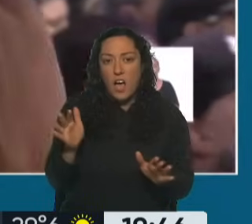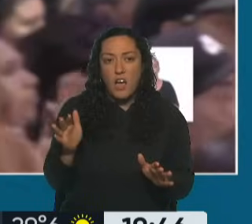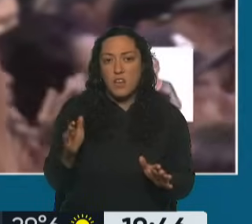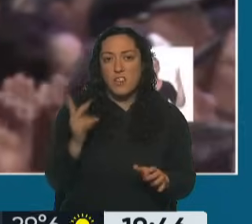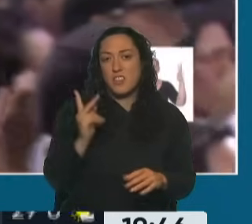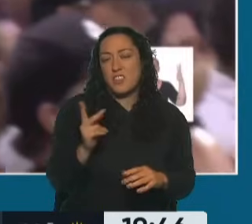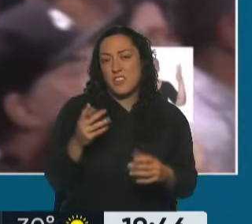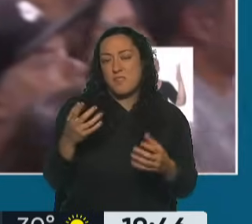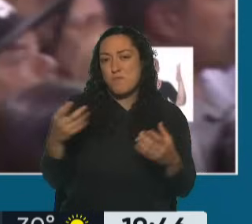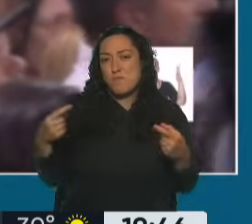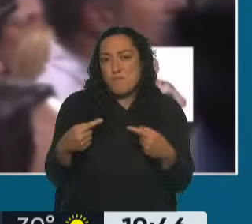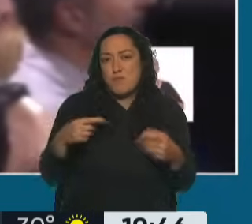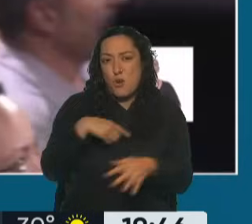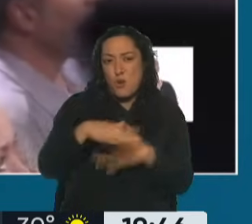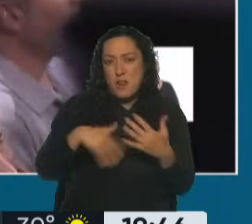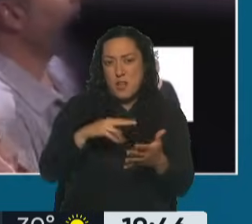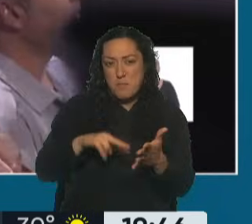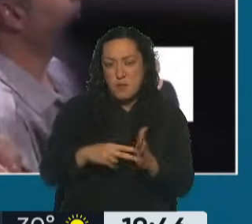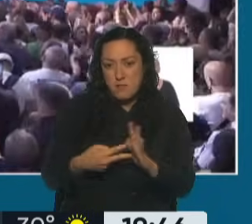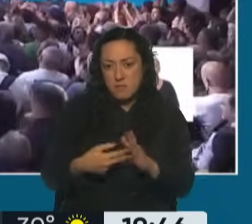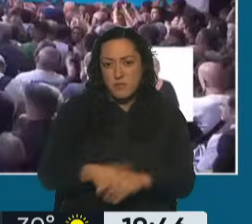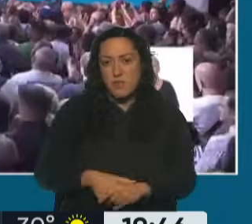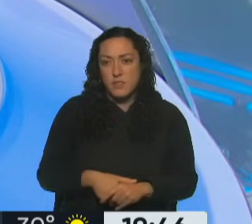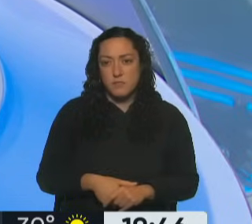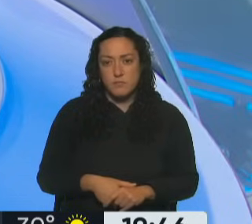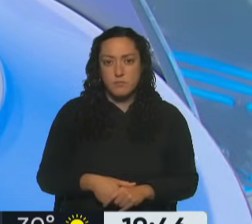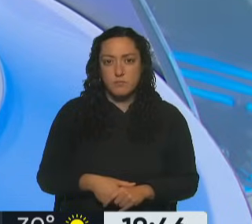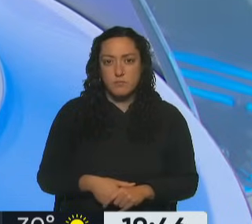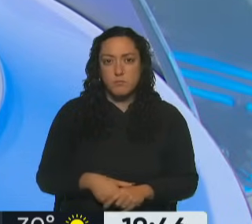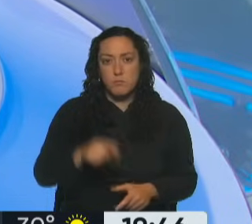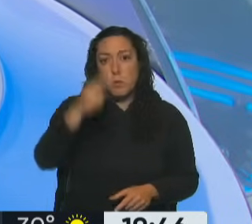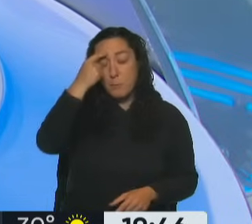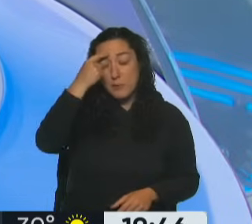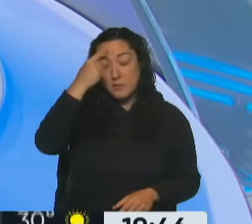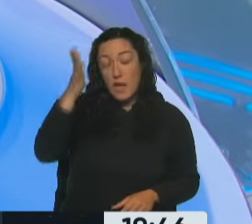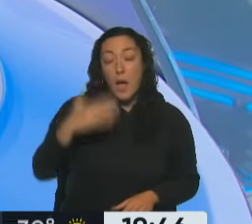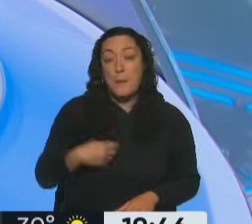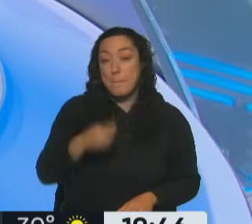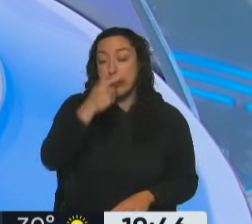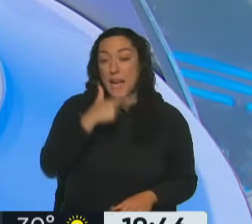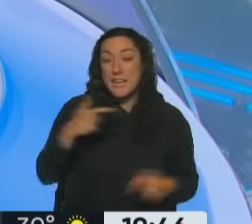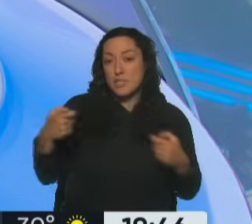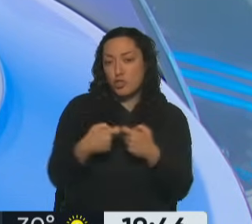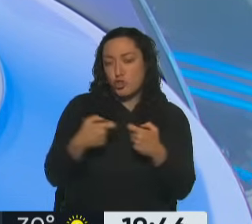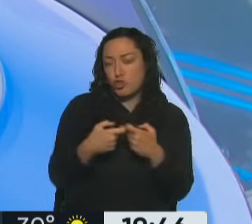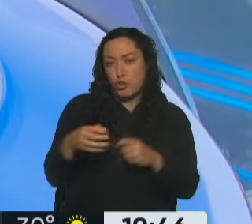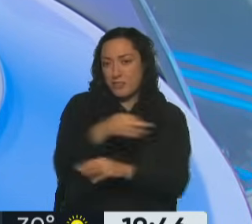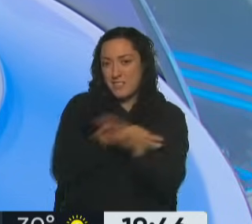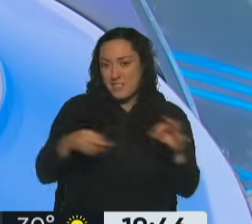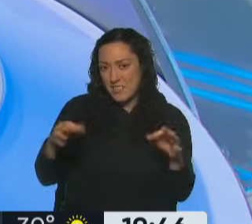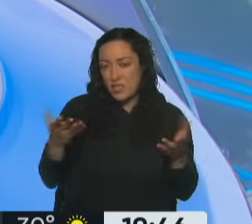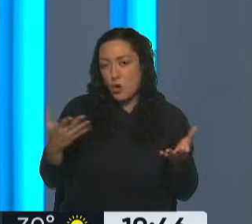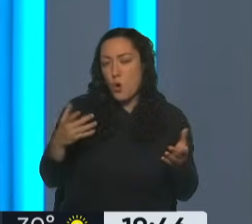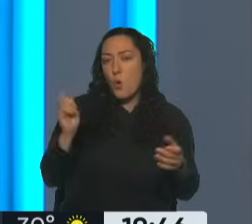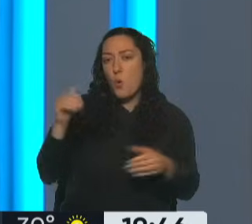disociada, ¿no? Conflictiva. Tal cual. Poli. ¿Qué lugar le imaginan a Mauricio Macri, ¿no? Aliado estratégico, lo decían ustedes, con un traslado de